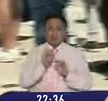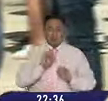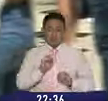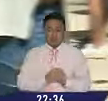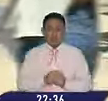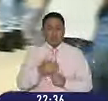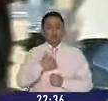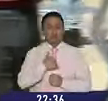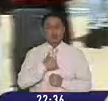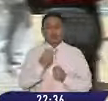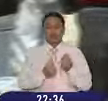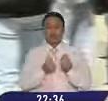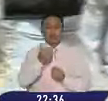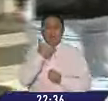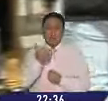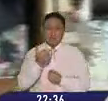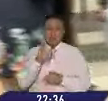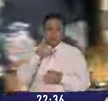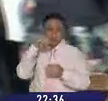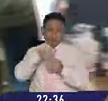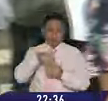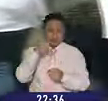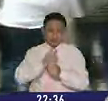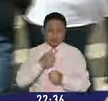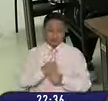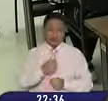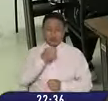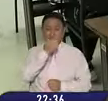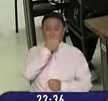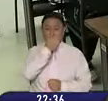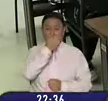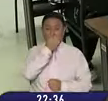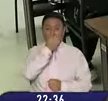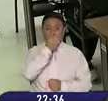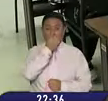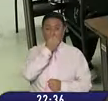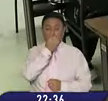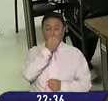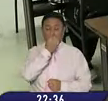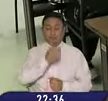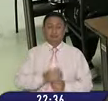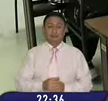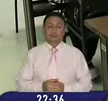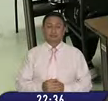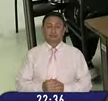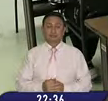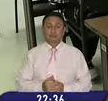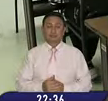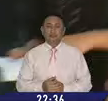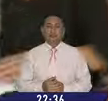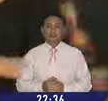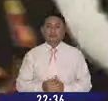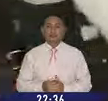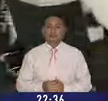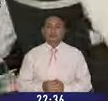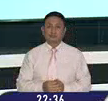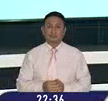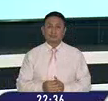evaluar sus posibilidades de inserción en el mercado laboral. Informó Álvaro